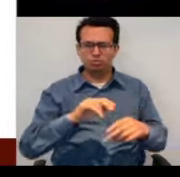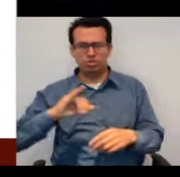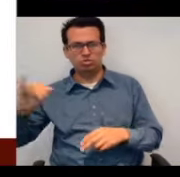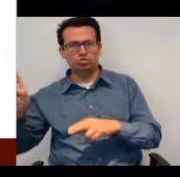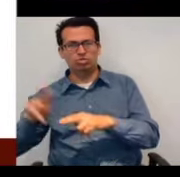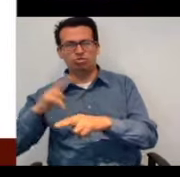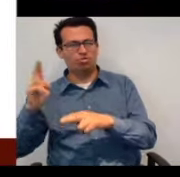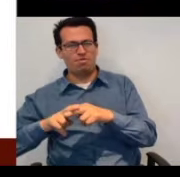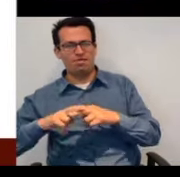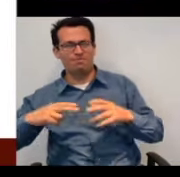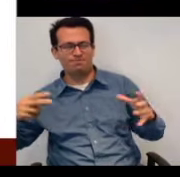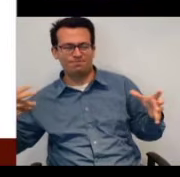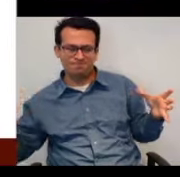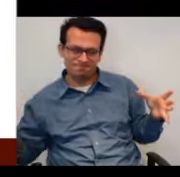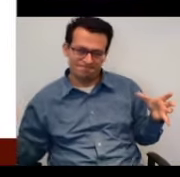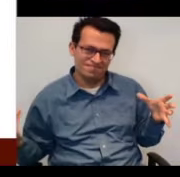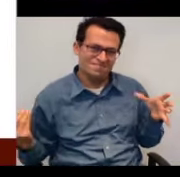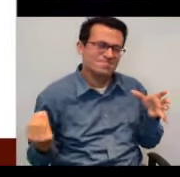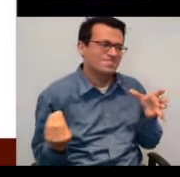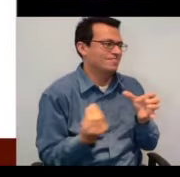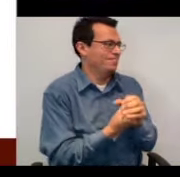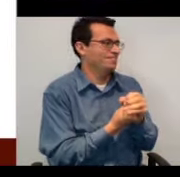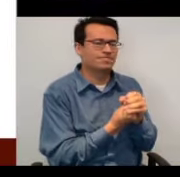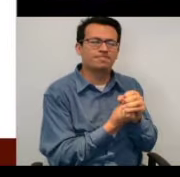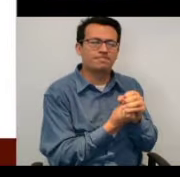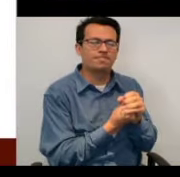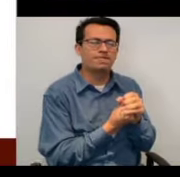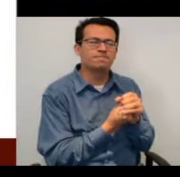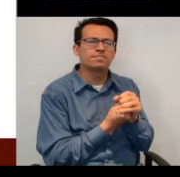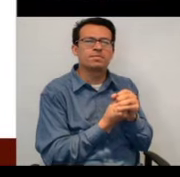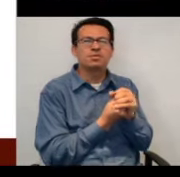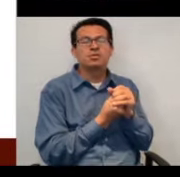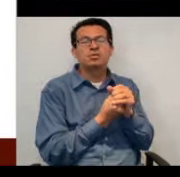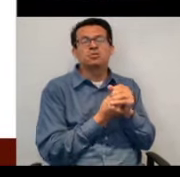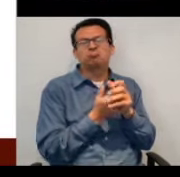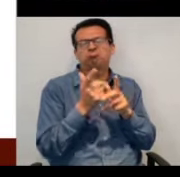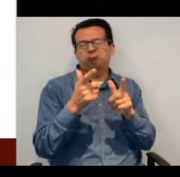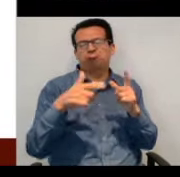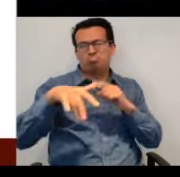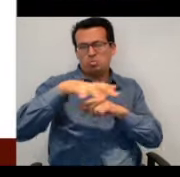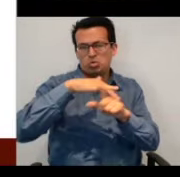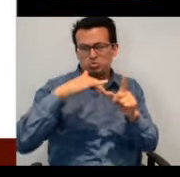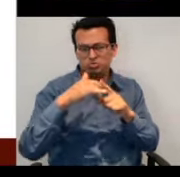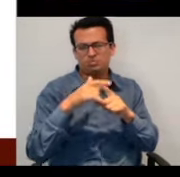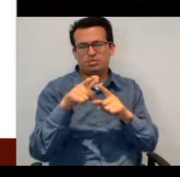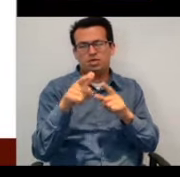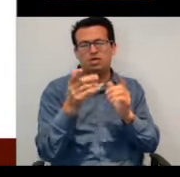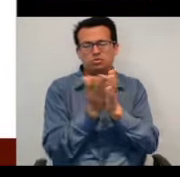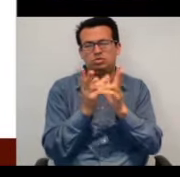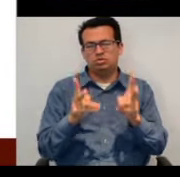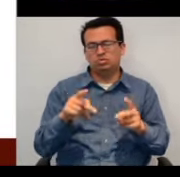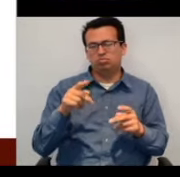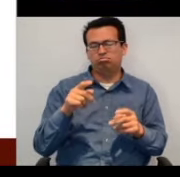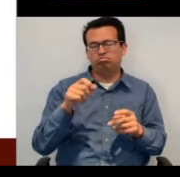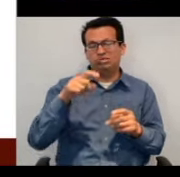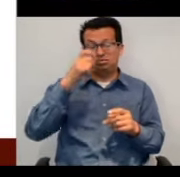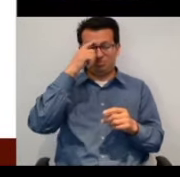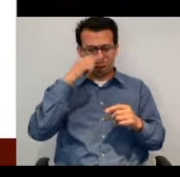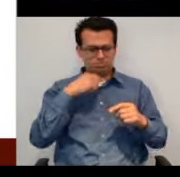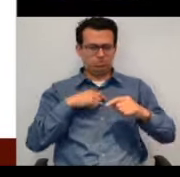cada estudiante las condiciones que necesita, a diferencia de la igualdad que es dar a todos lo mismo. Sin